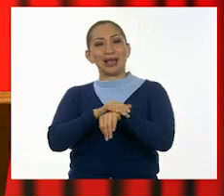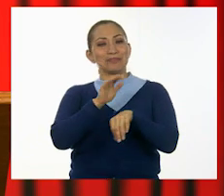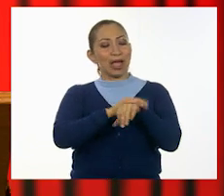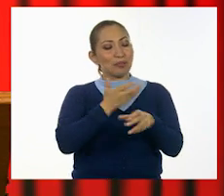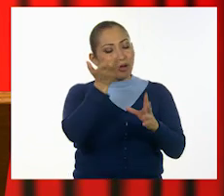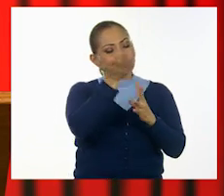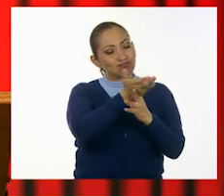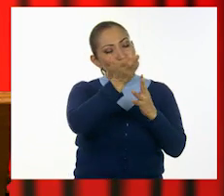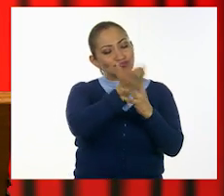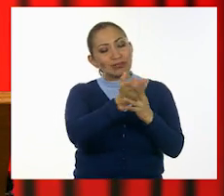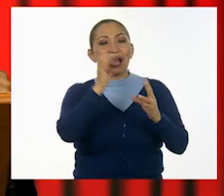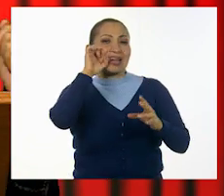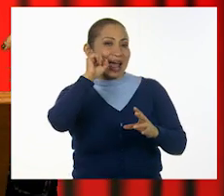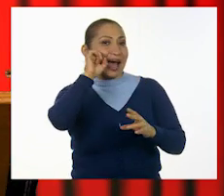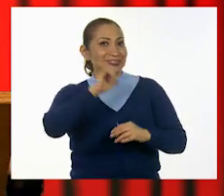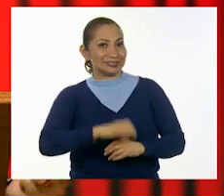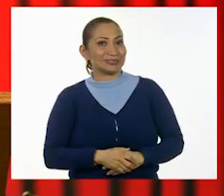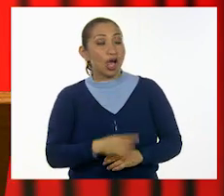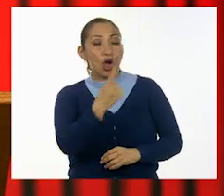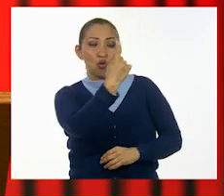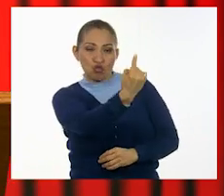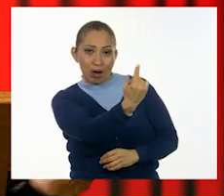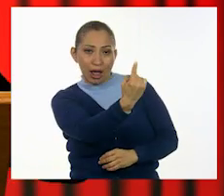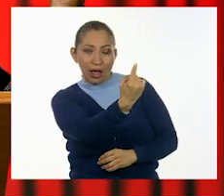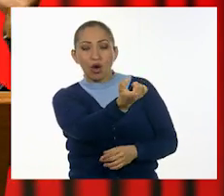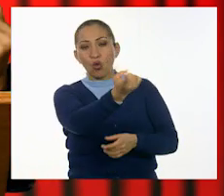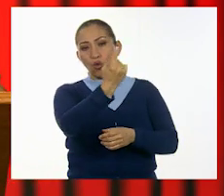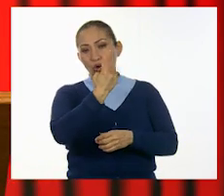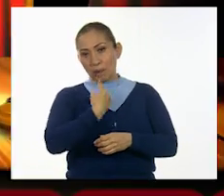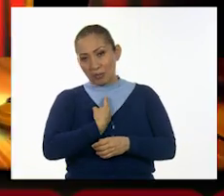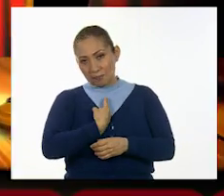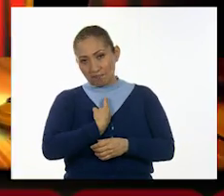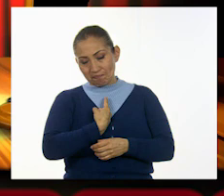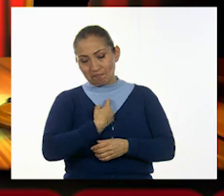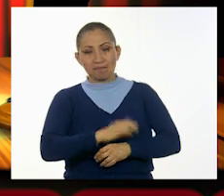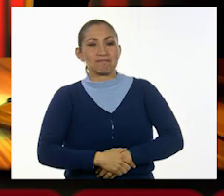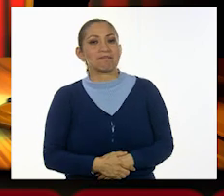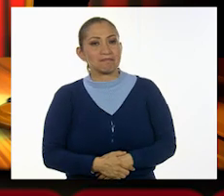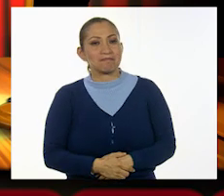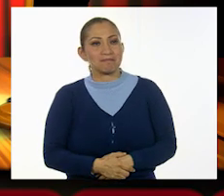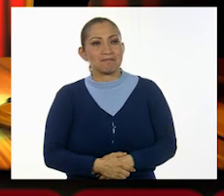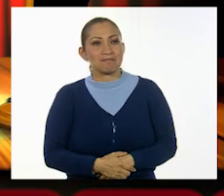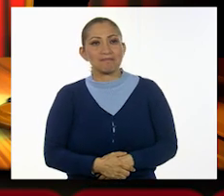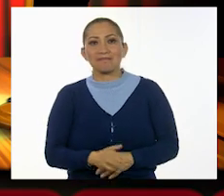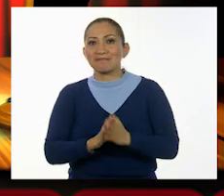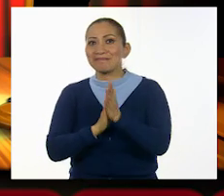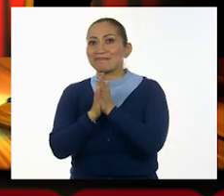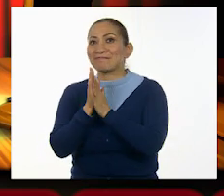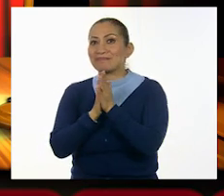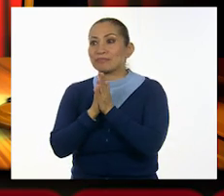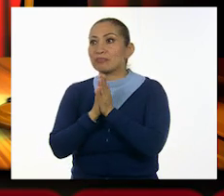nos repartimos las naranjas. Una para usted, otra para mí.